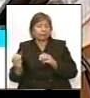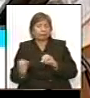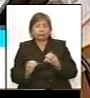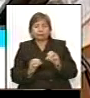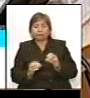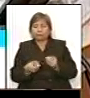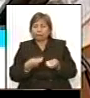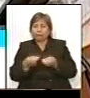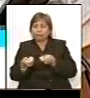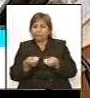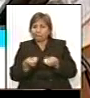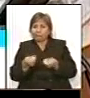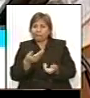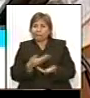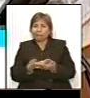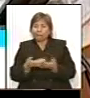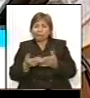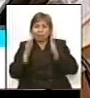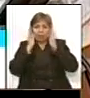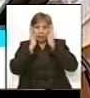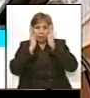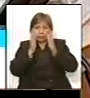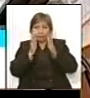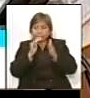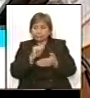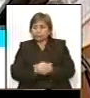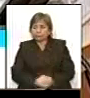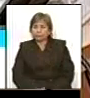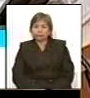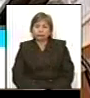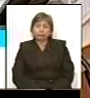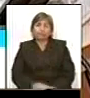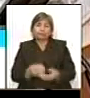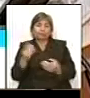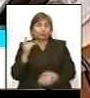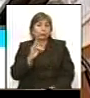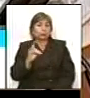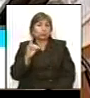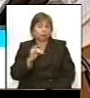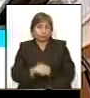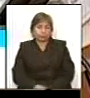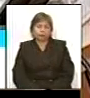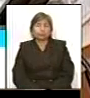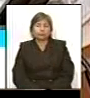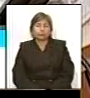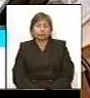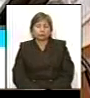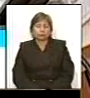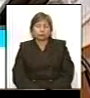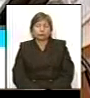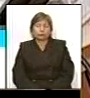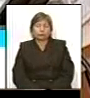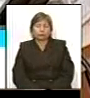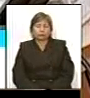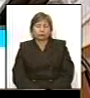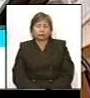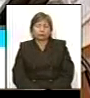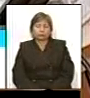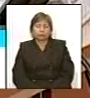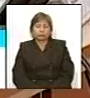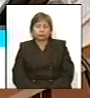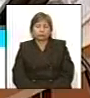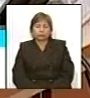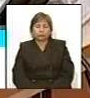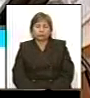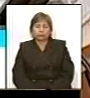dirige estos procesos justamente atendiendo a la situación de emergencia, ¿no? sea, porque la, lo que ha hecho